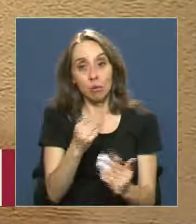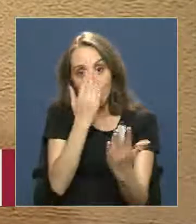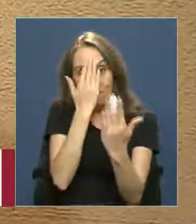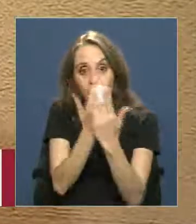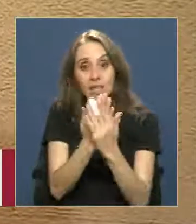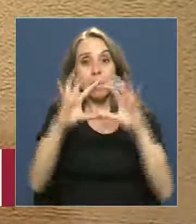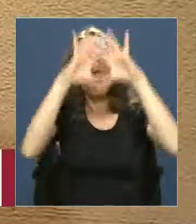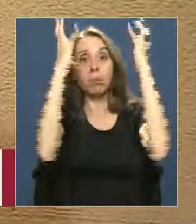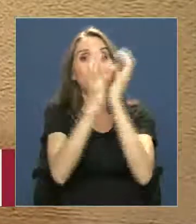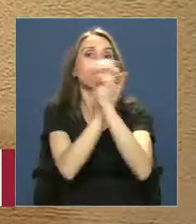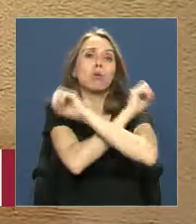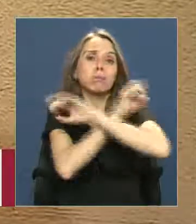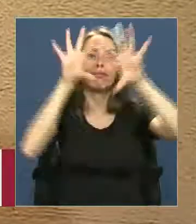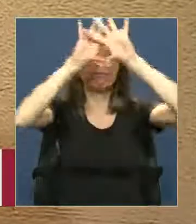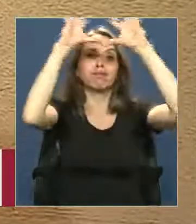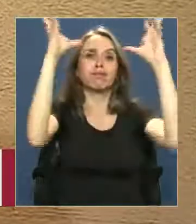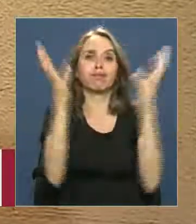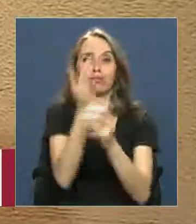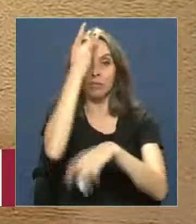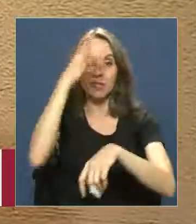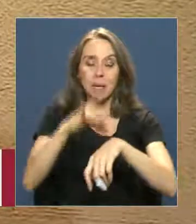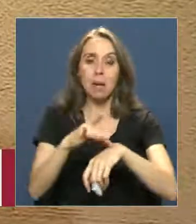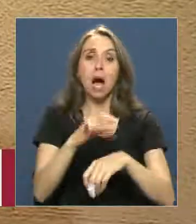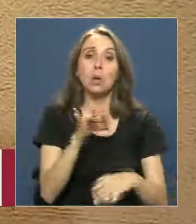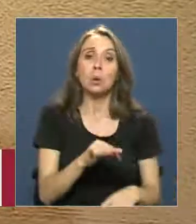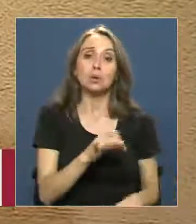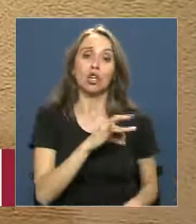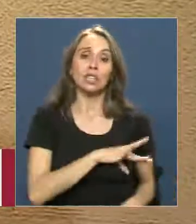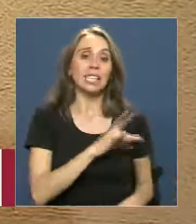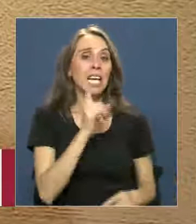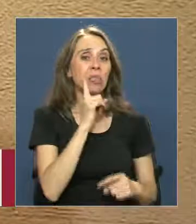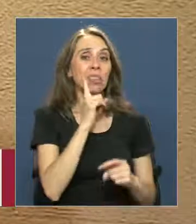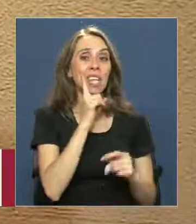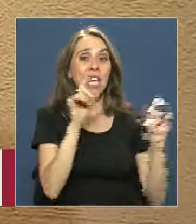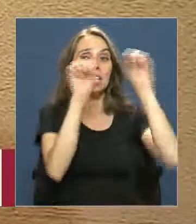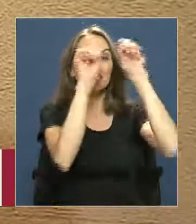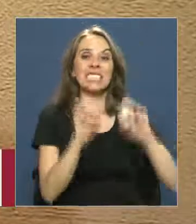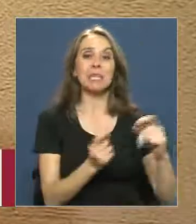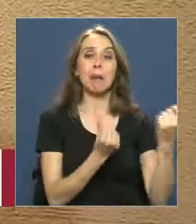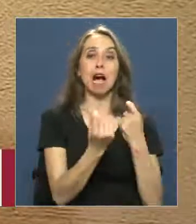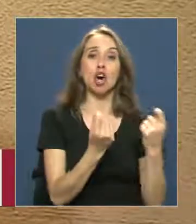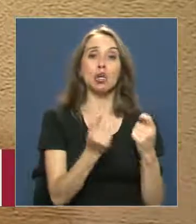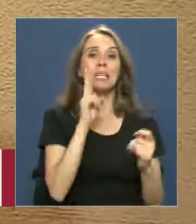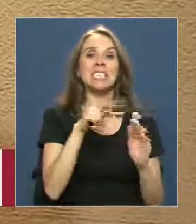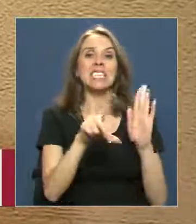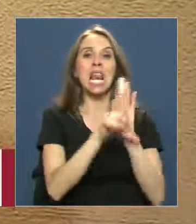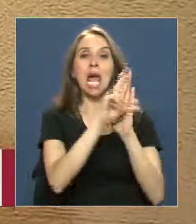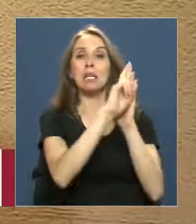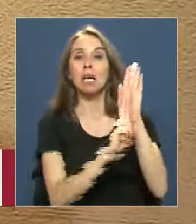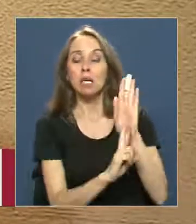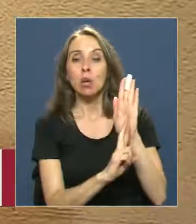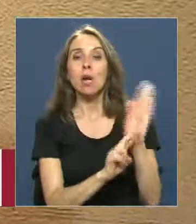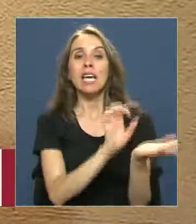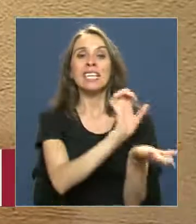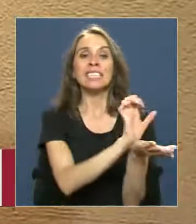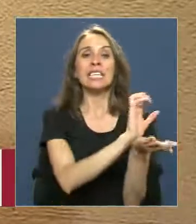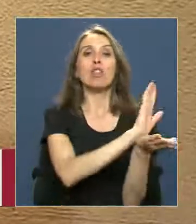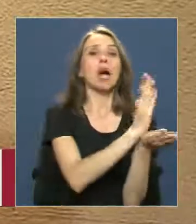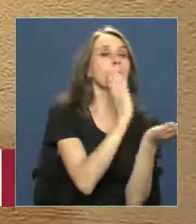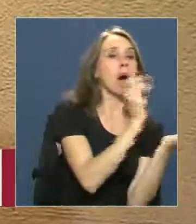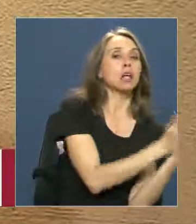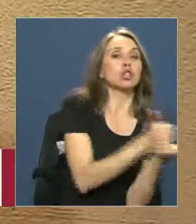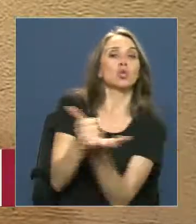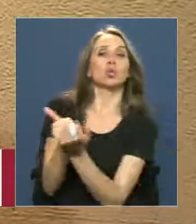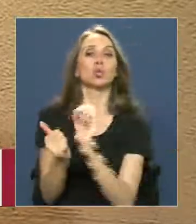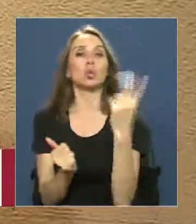a la pandemia con un sistema económico totalmente desregulado, con un Estado relegado al carácter de